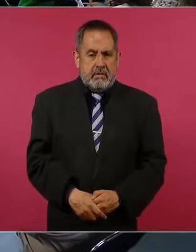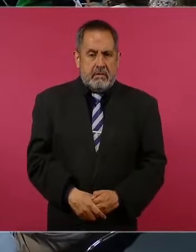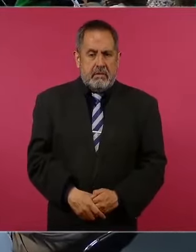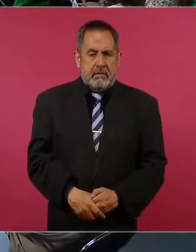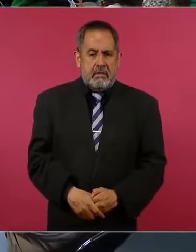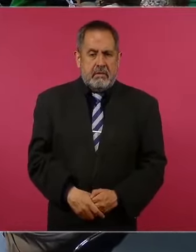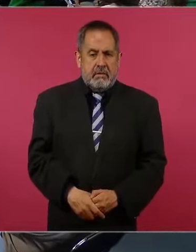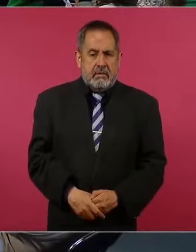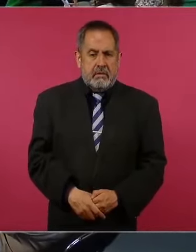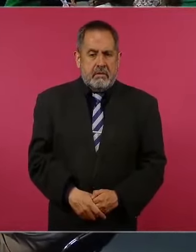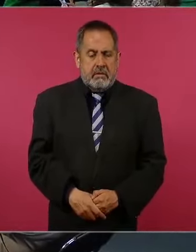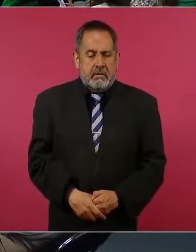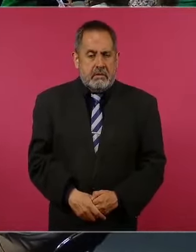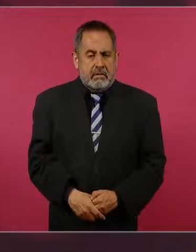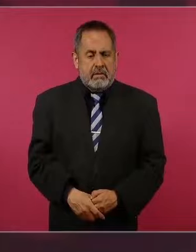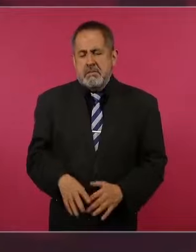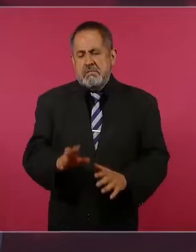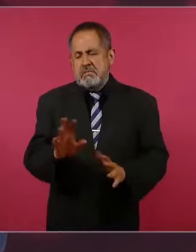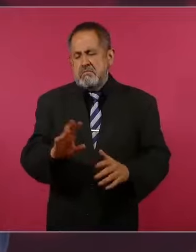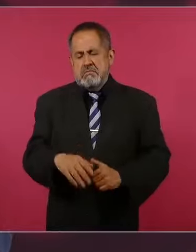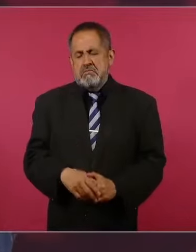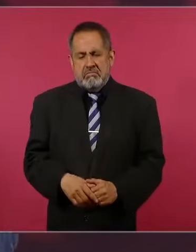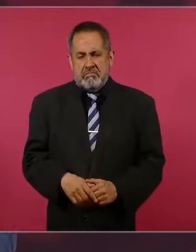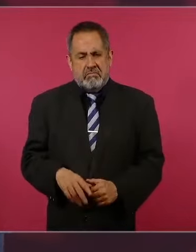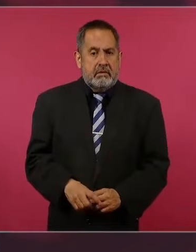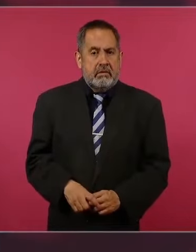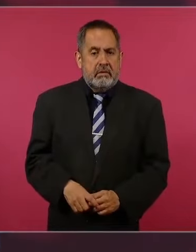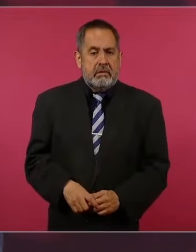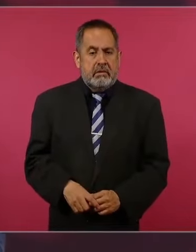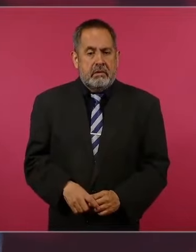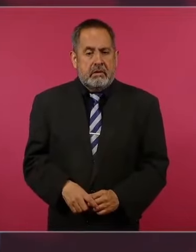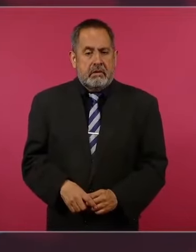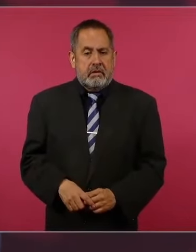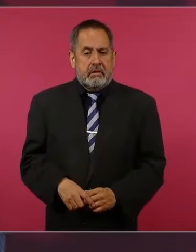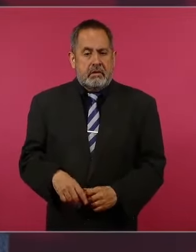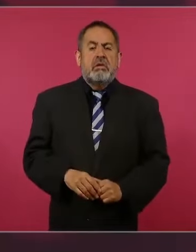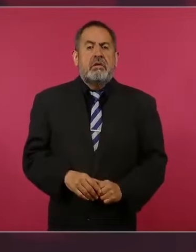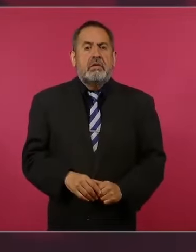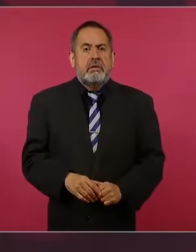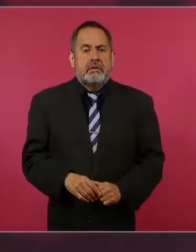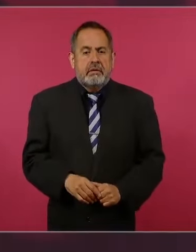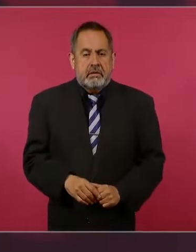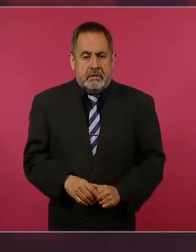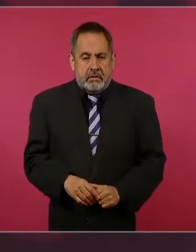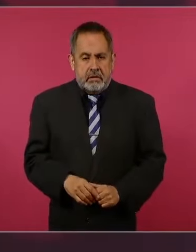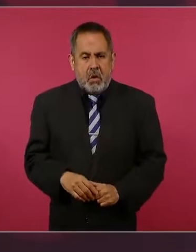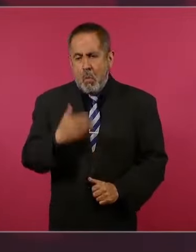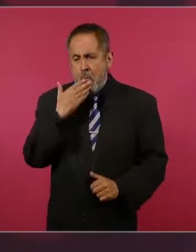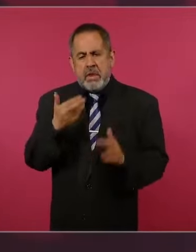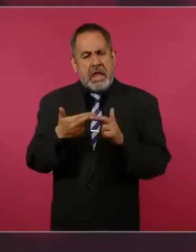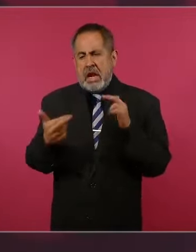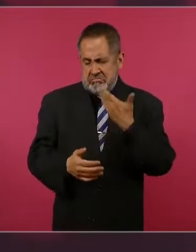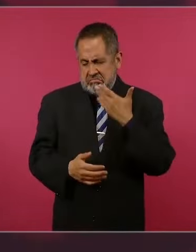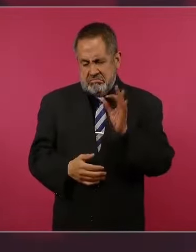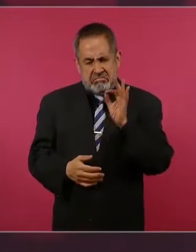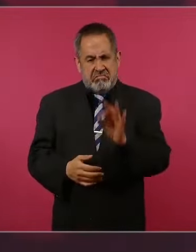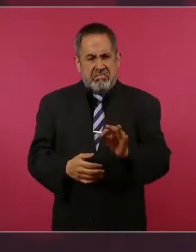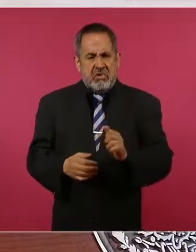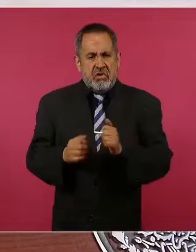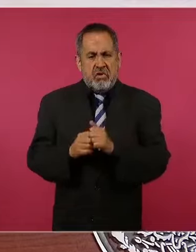frontera? No, no, porque nosotros venimos ayudando. Se tienen muy buenas relaciones